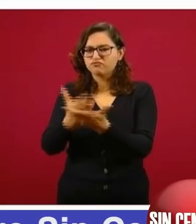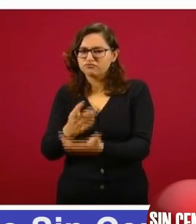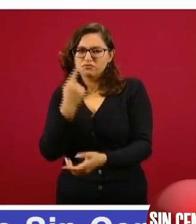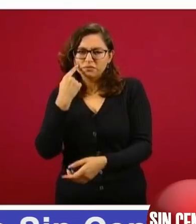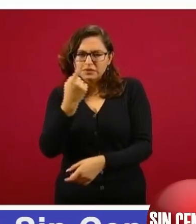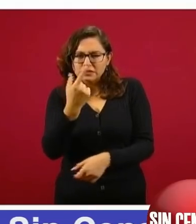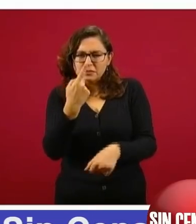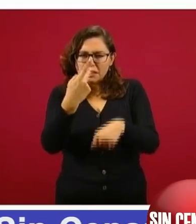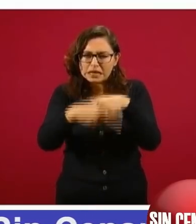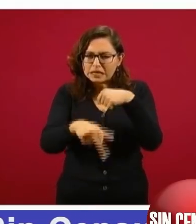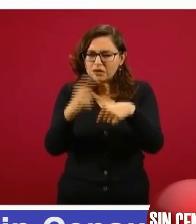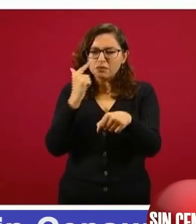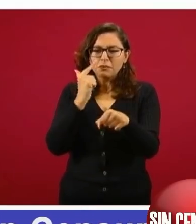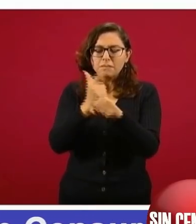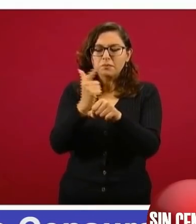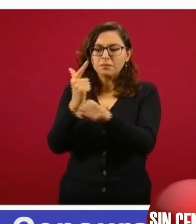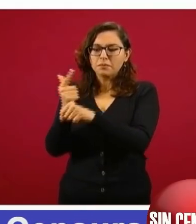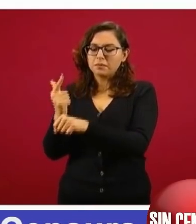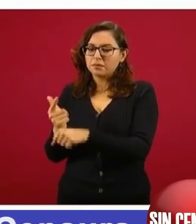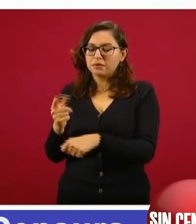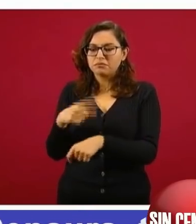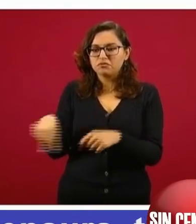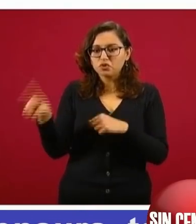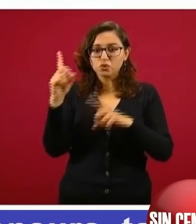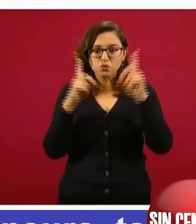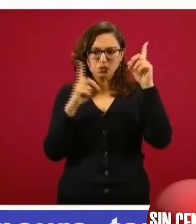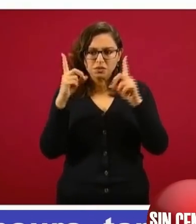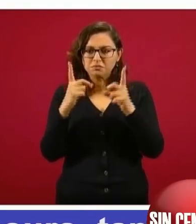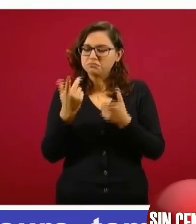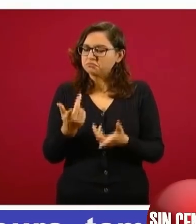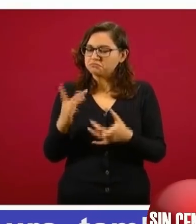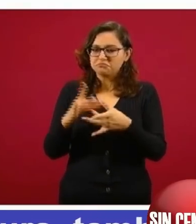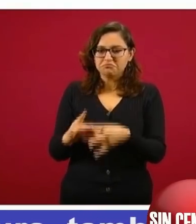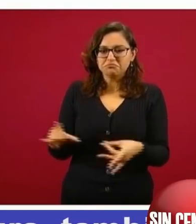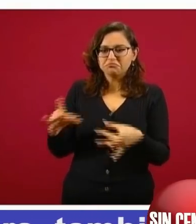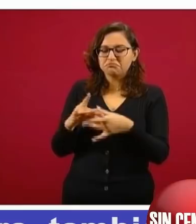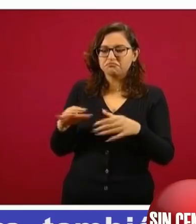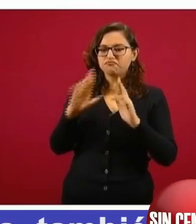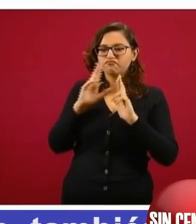riesgos. A todas las respuestas, las preguntas se les dio respuesta, se